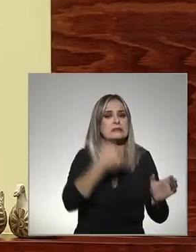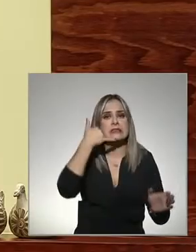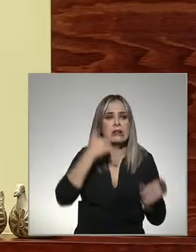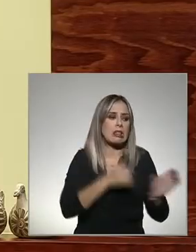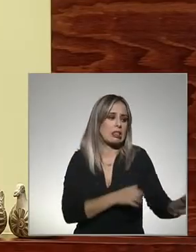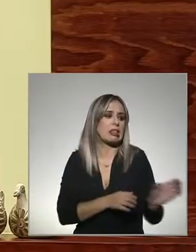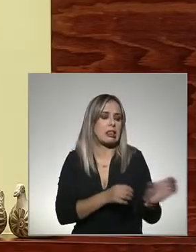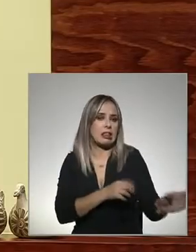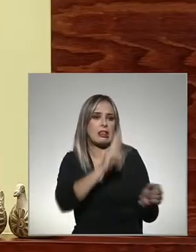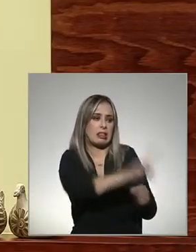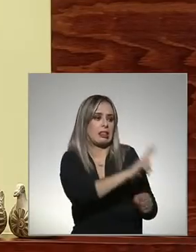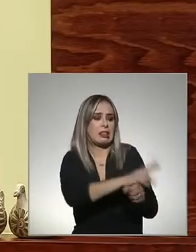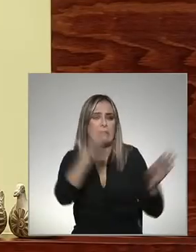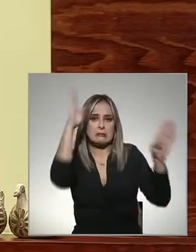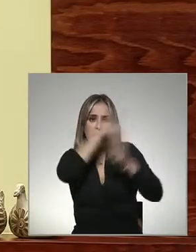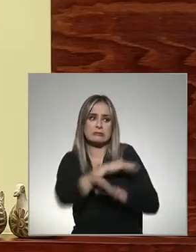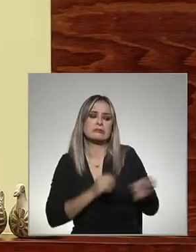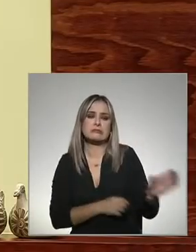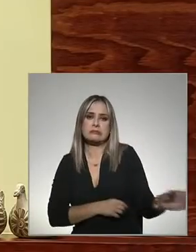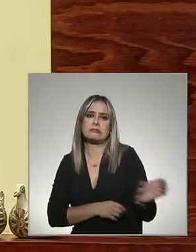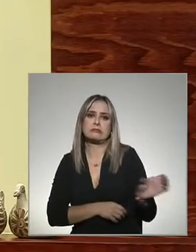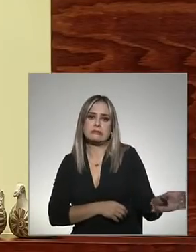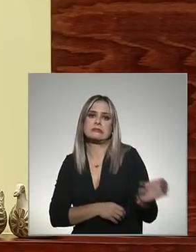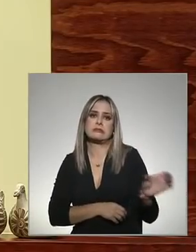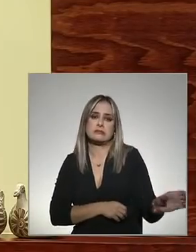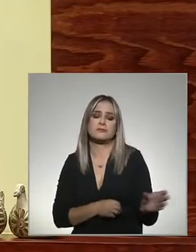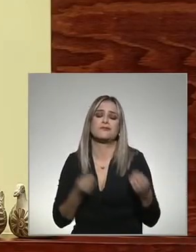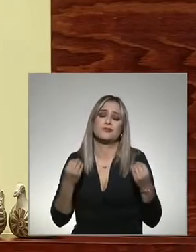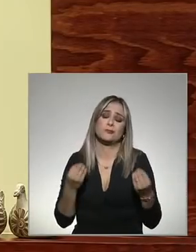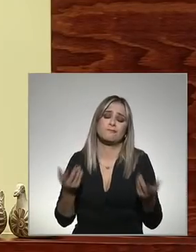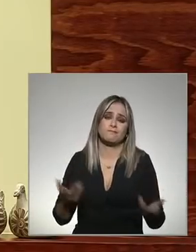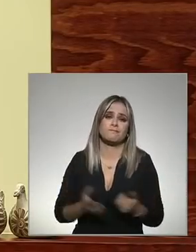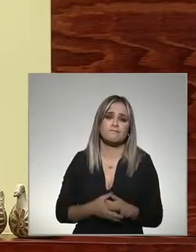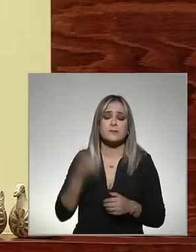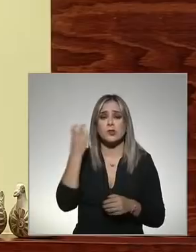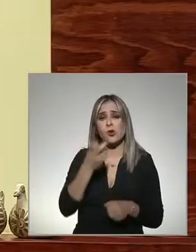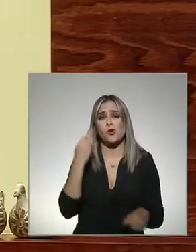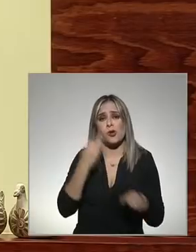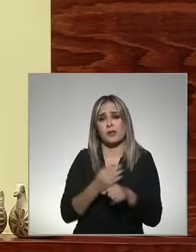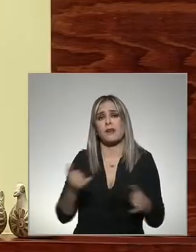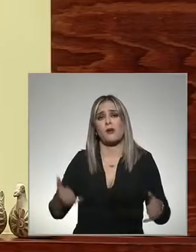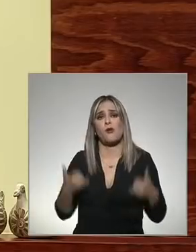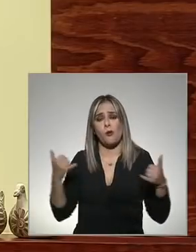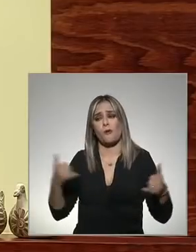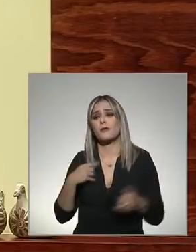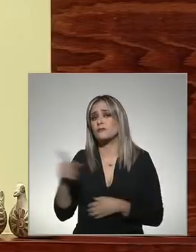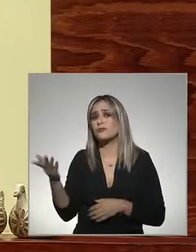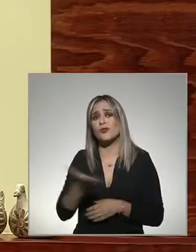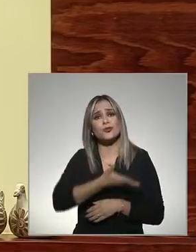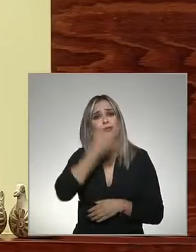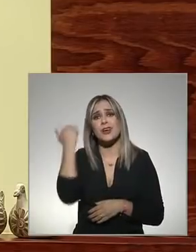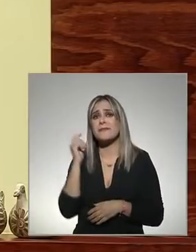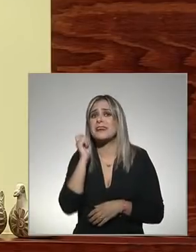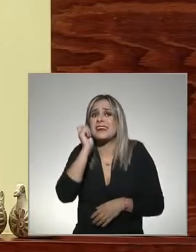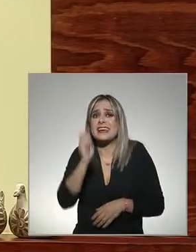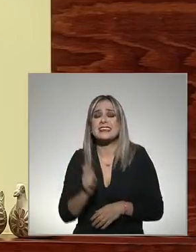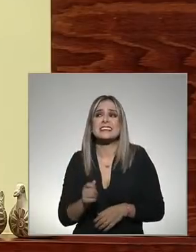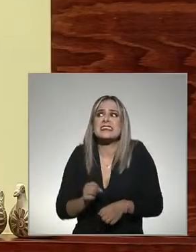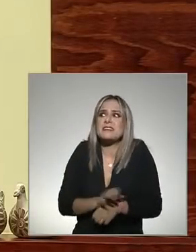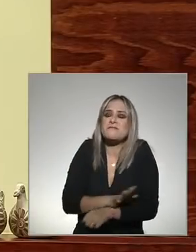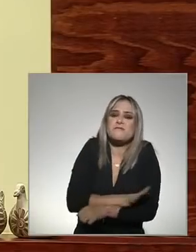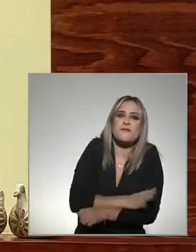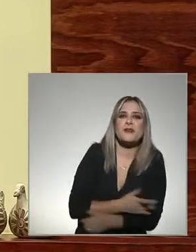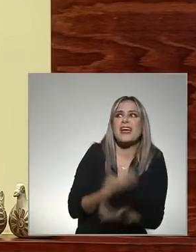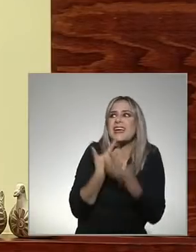de dejarlos entretenidos con la tecnología. Hoy nuestros jóvenes no saben lo que es la emocionante espera de